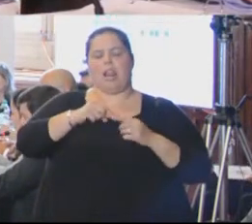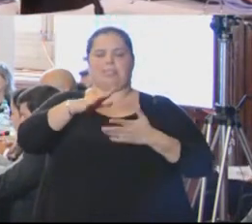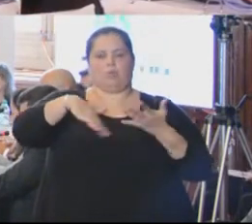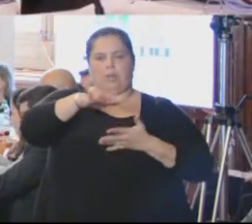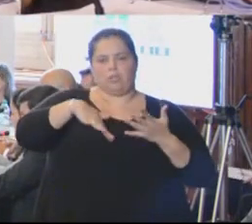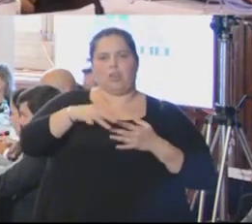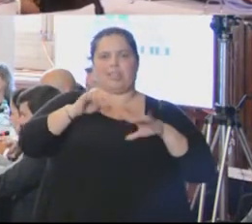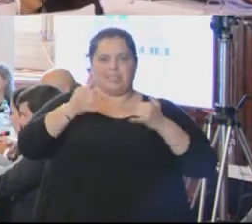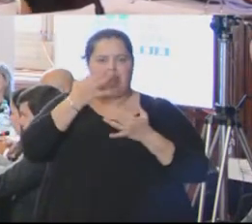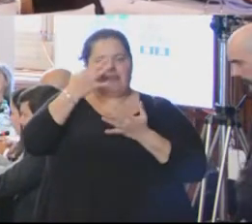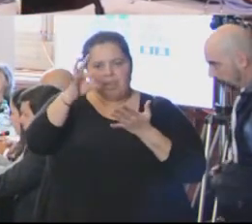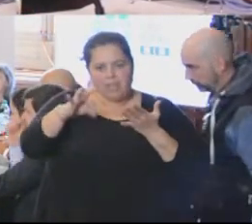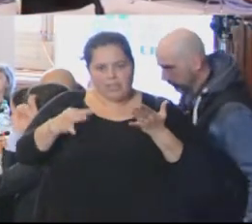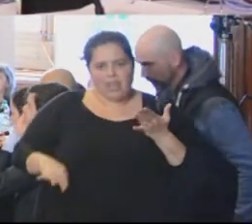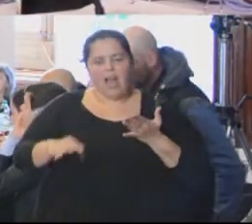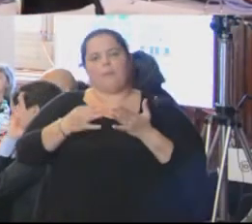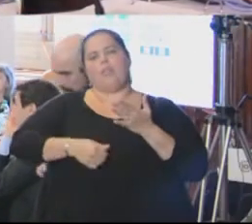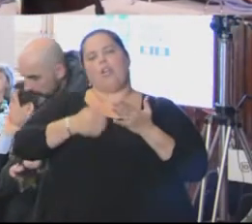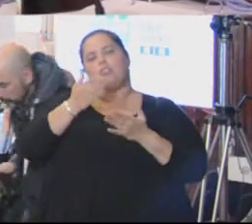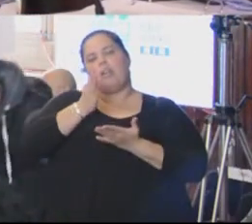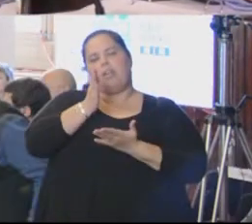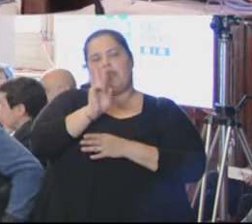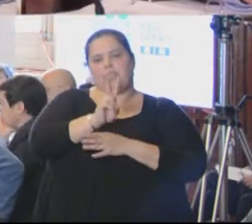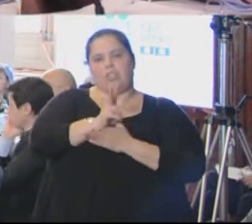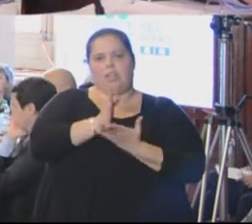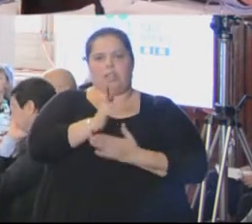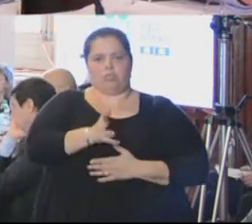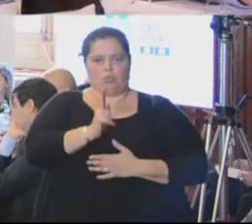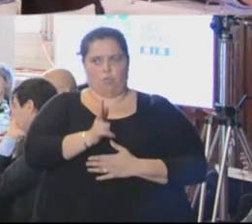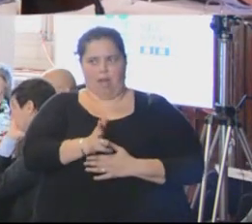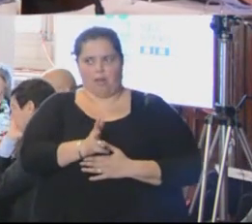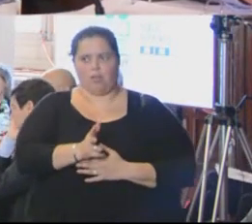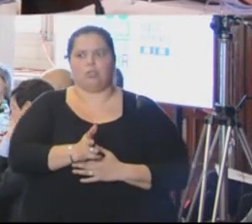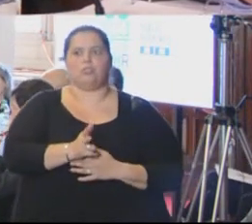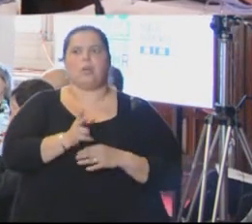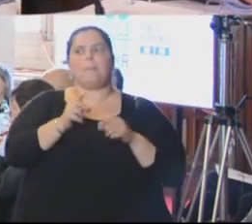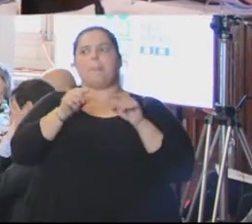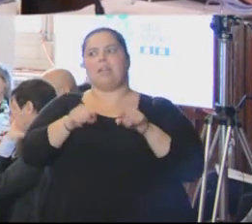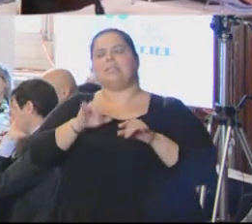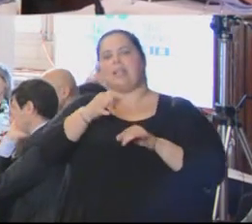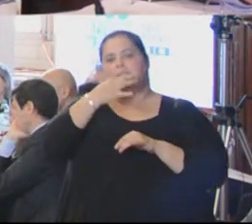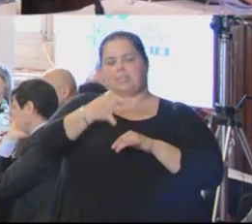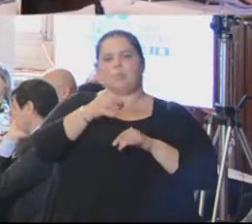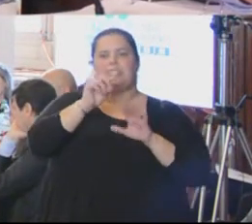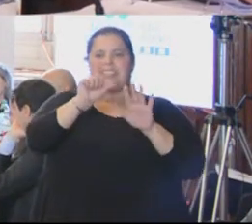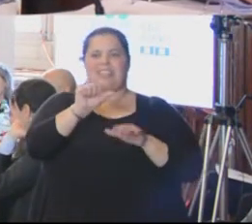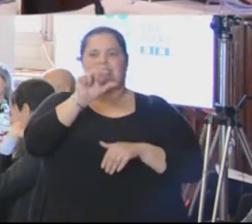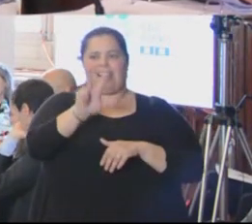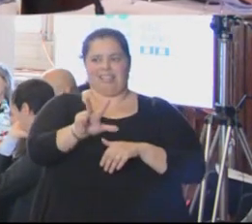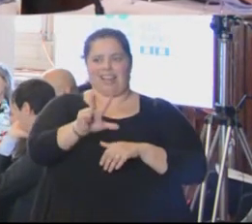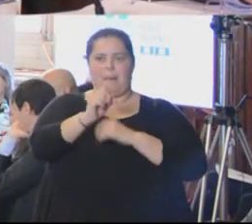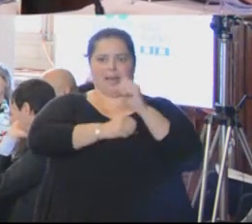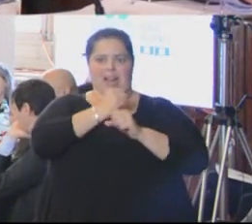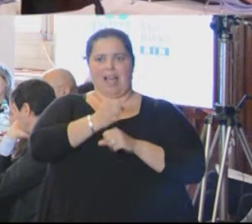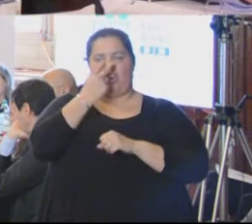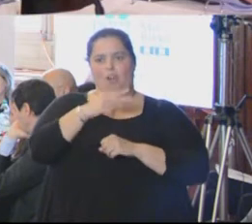como defensores de derechos humanos por parte de la Oficina en Colombia de Naciones Unidas para los Derechos Humanos, es decir, 63 para el año 2016 y